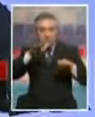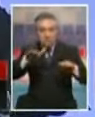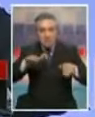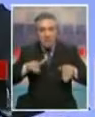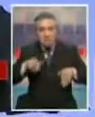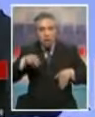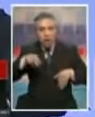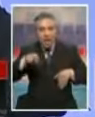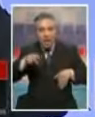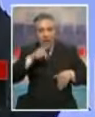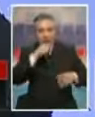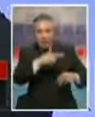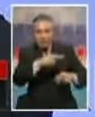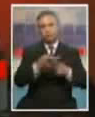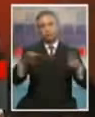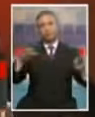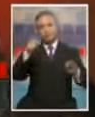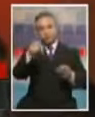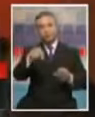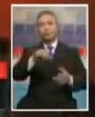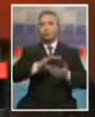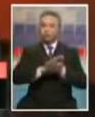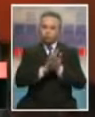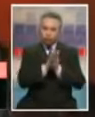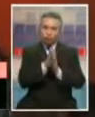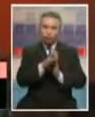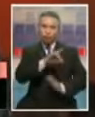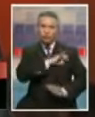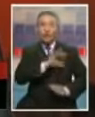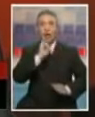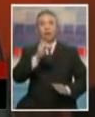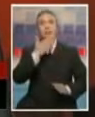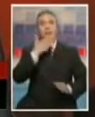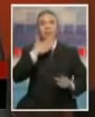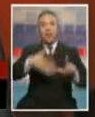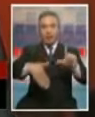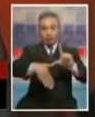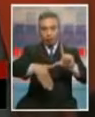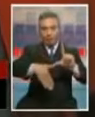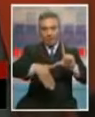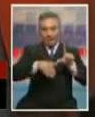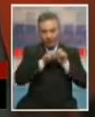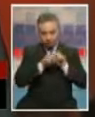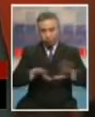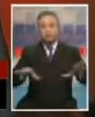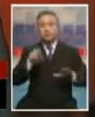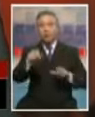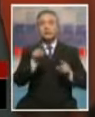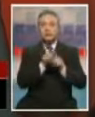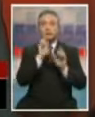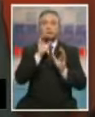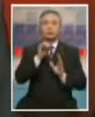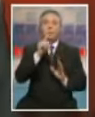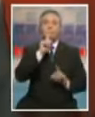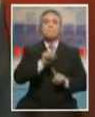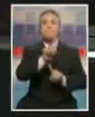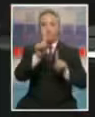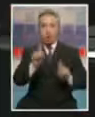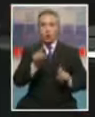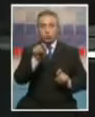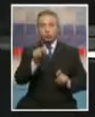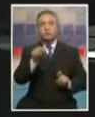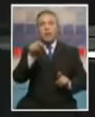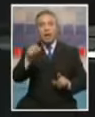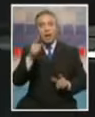público, es un Chile nuevo que es perfectamente posible. Vamos ahora con el bloque de temas nacionales. Vamos a partir nuevamente con la sección de las preguntas de los periodistas